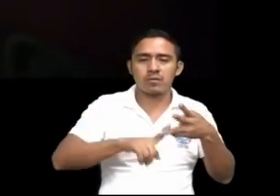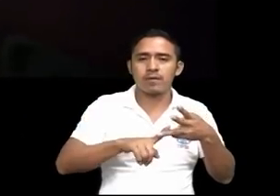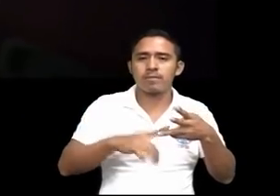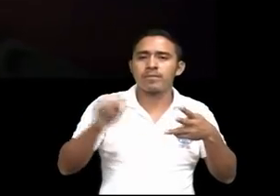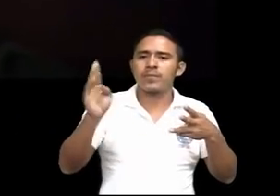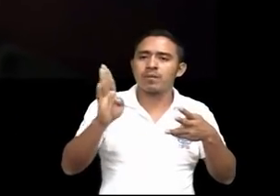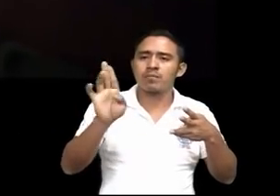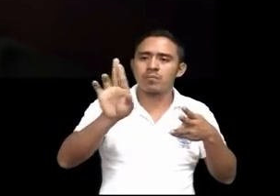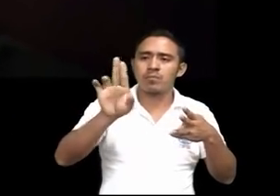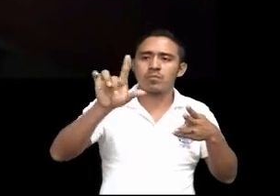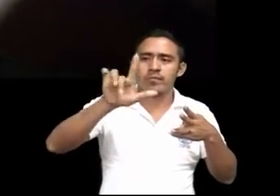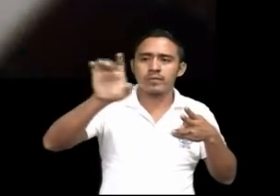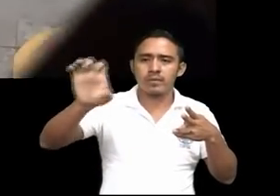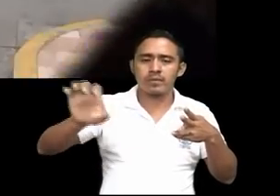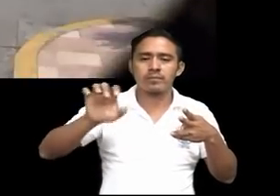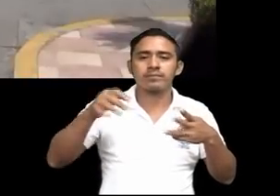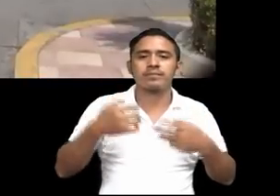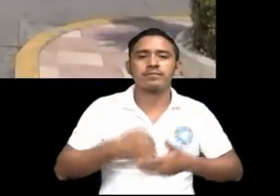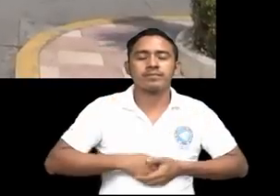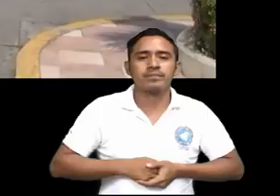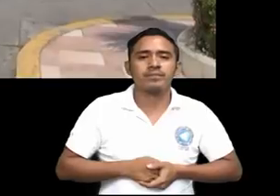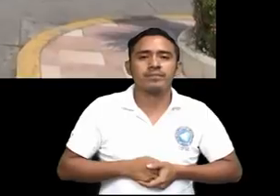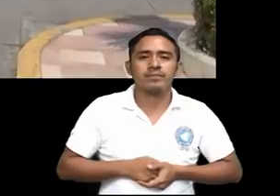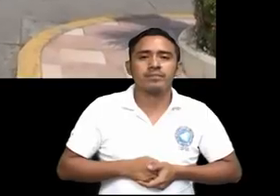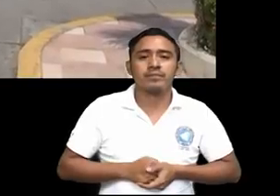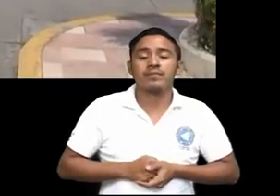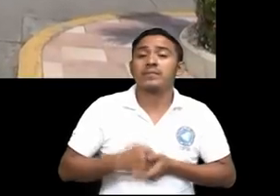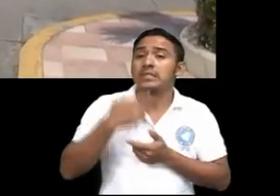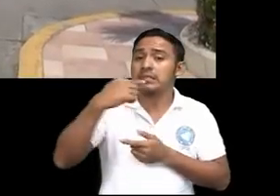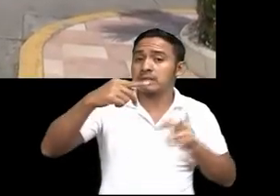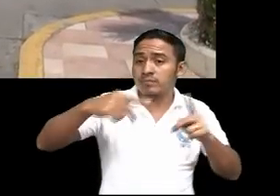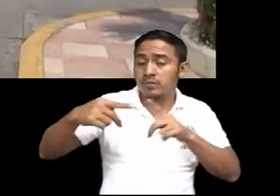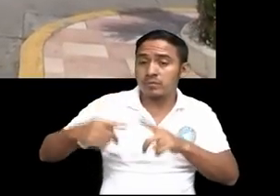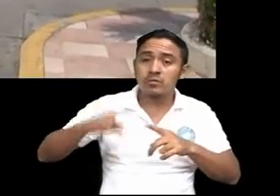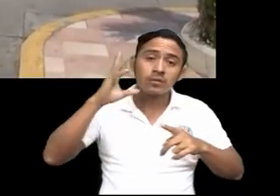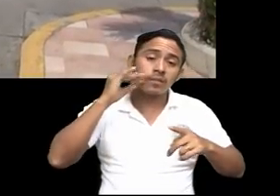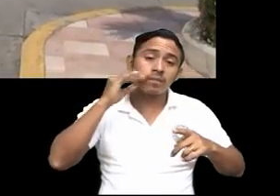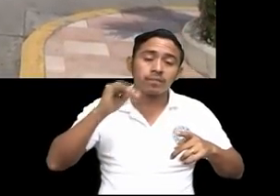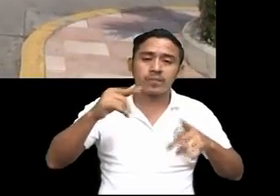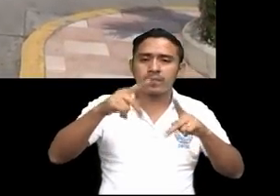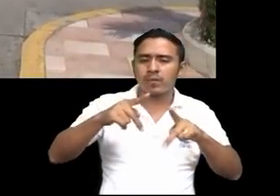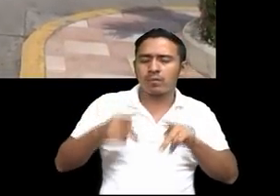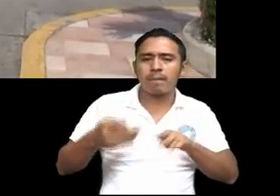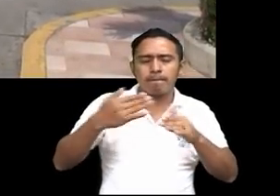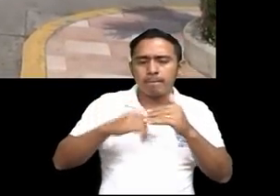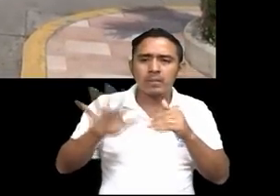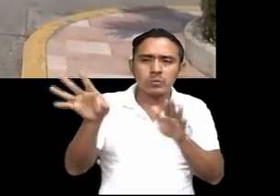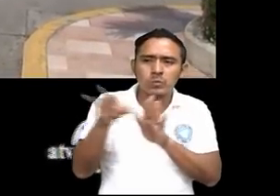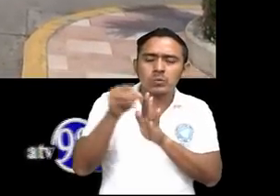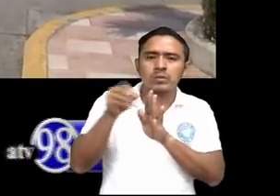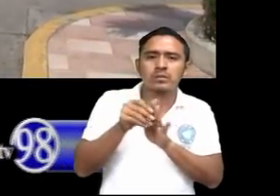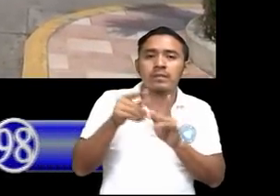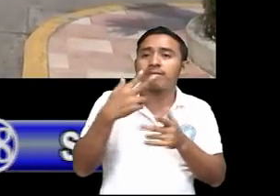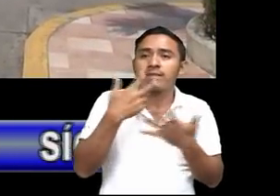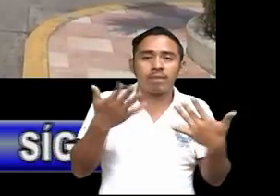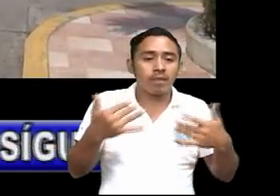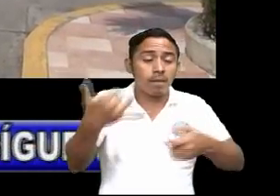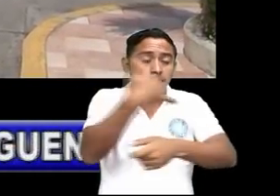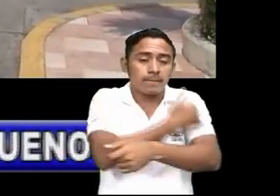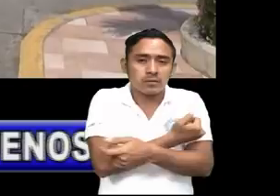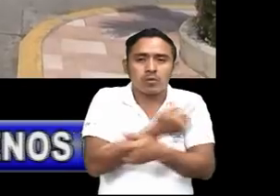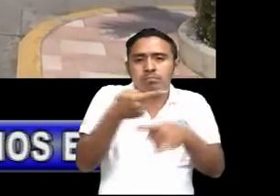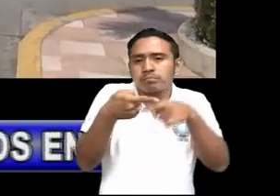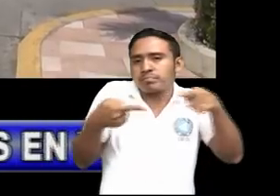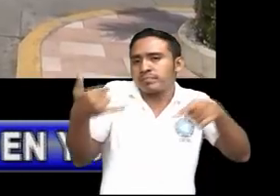Buglé, en el occidente del país. Según los especialistas, los individuos más afectados son los no vacunados o